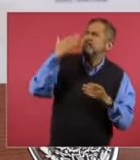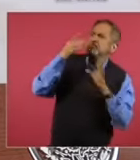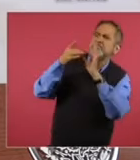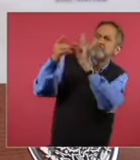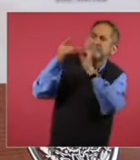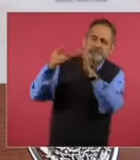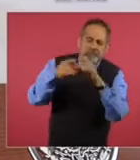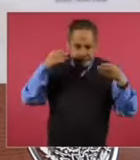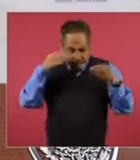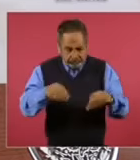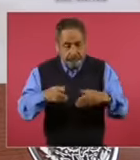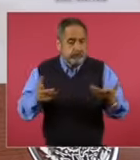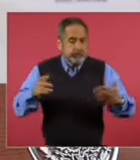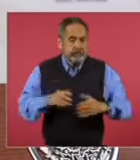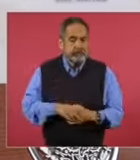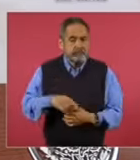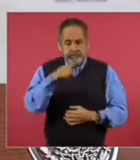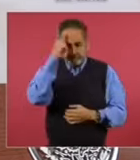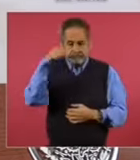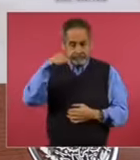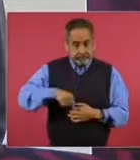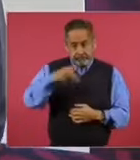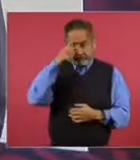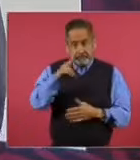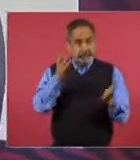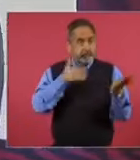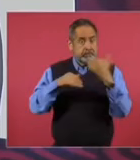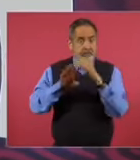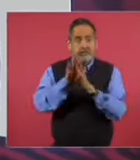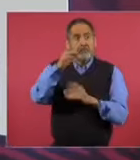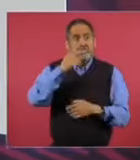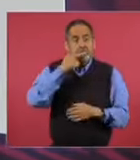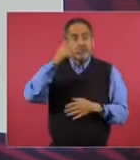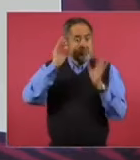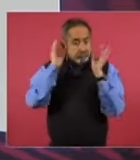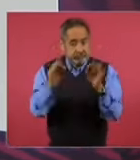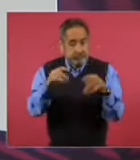Si nos va bien en México,